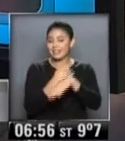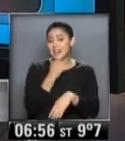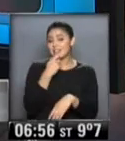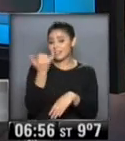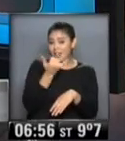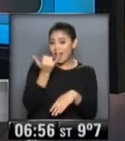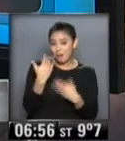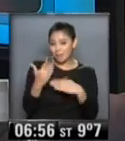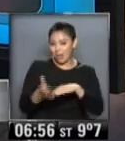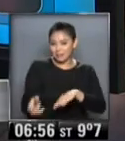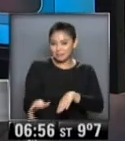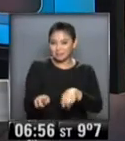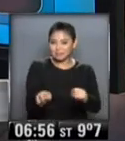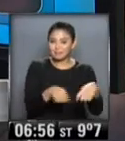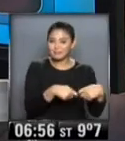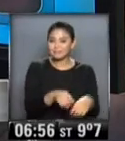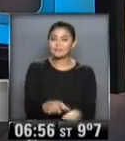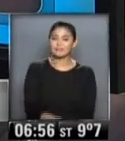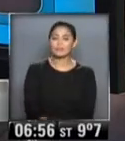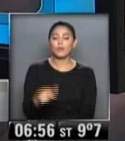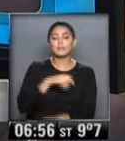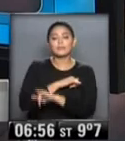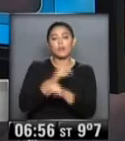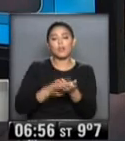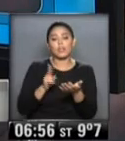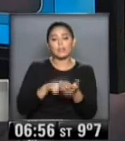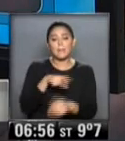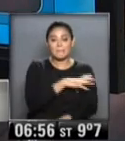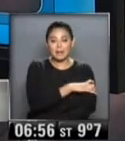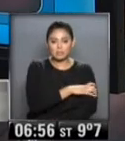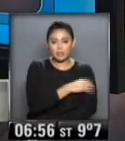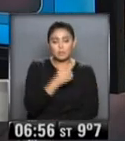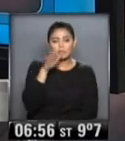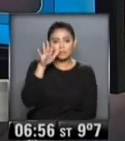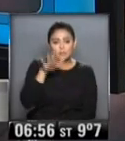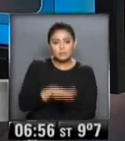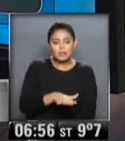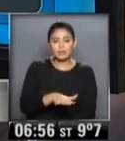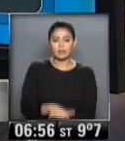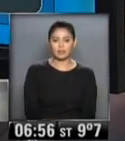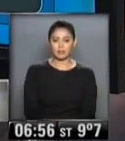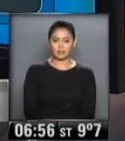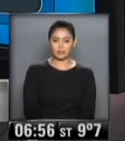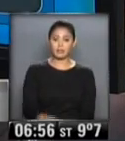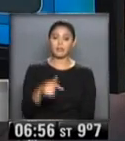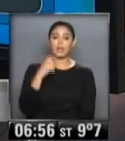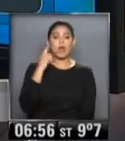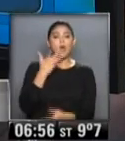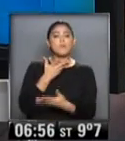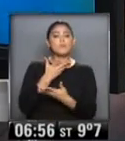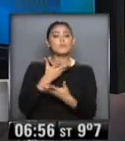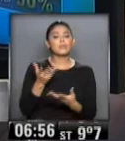una, póngase. Bueno, queridos amigos, les decía, la presión atmosférica está baja, como anticipando la llegada de